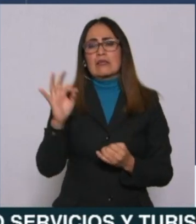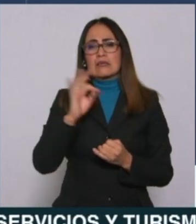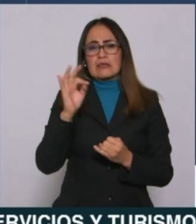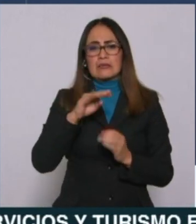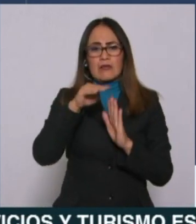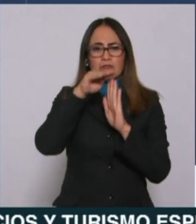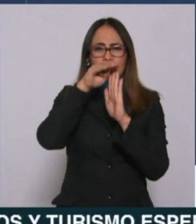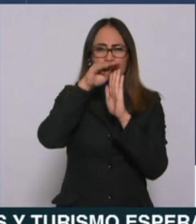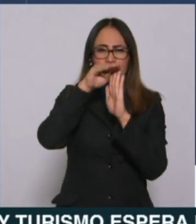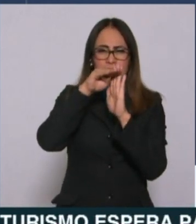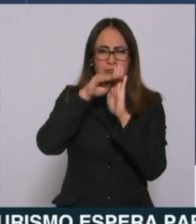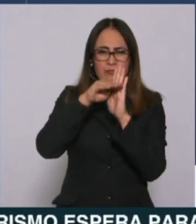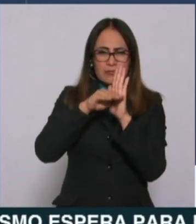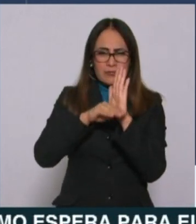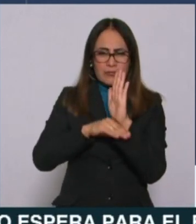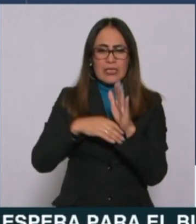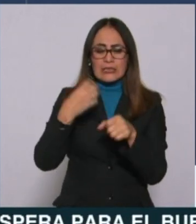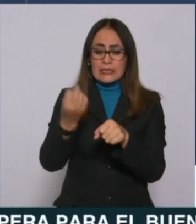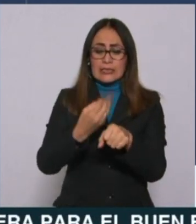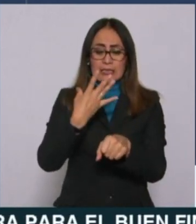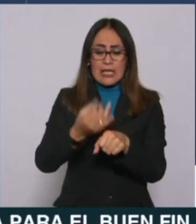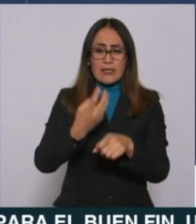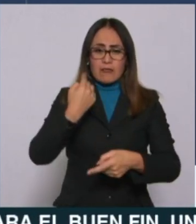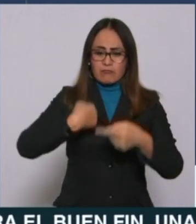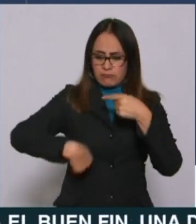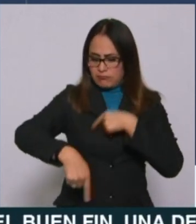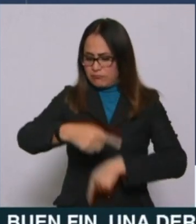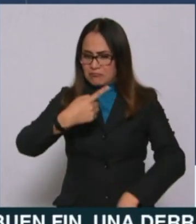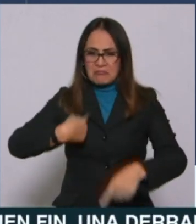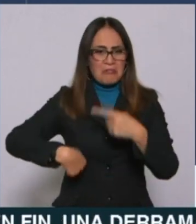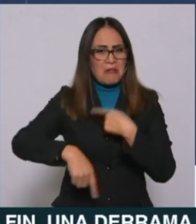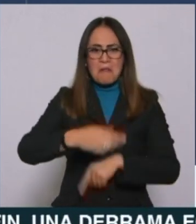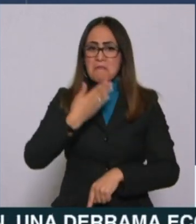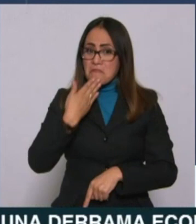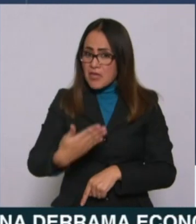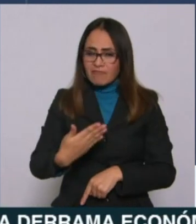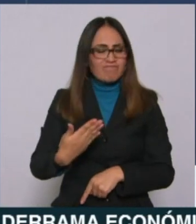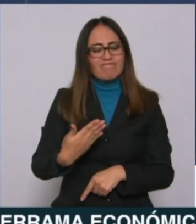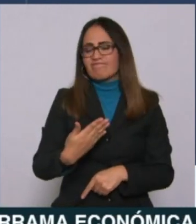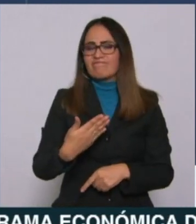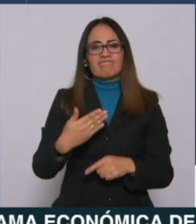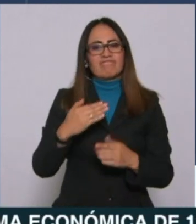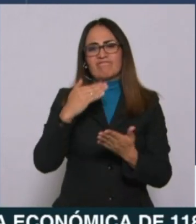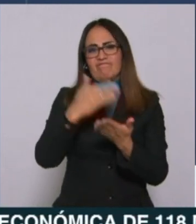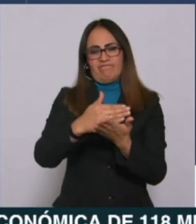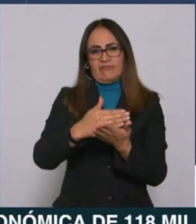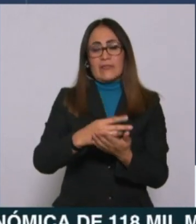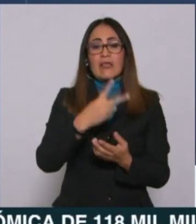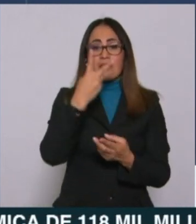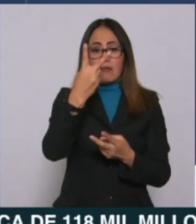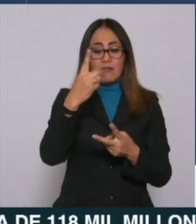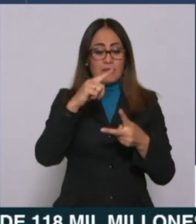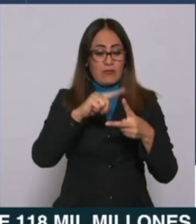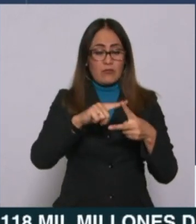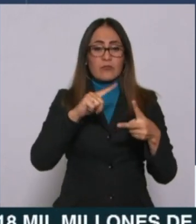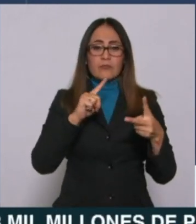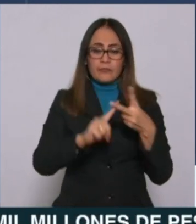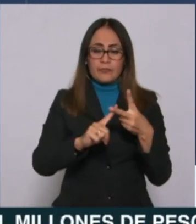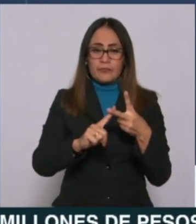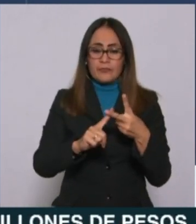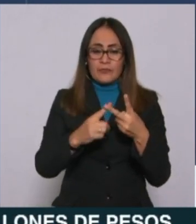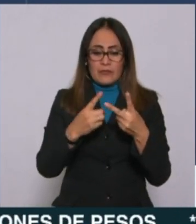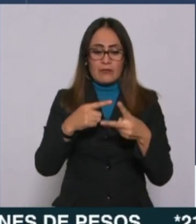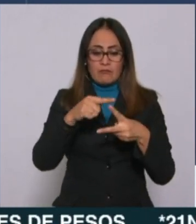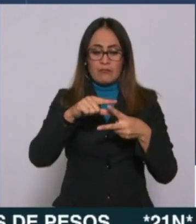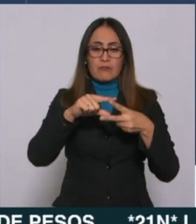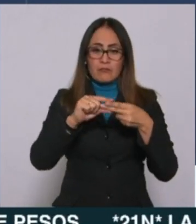disminución considerable de la circulación, de la llegada a la sangre. Entonces estos dos elementos